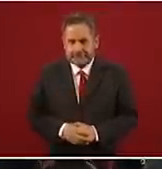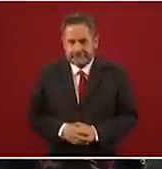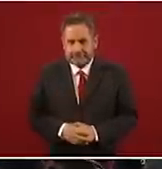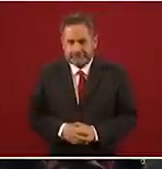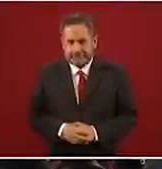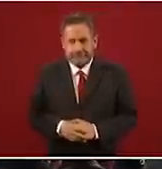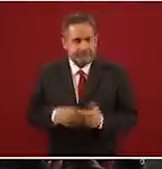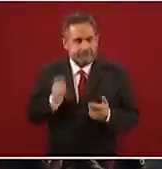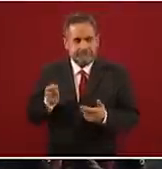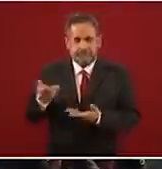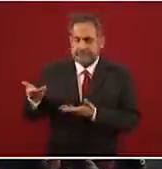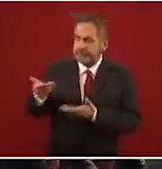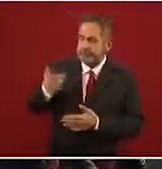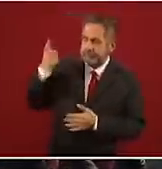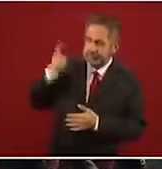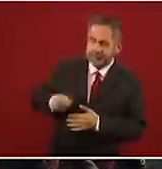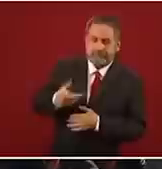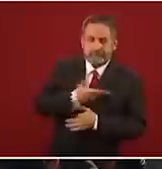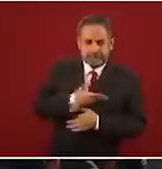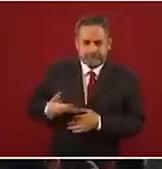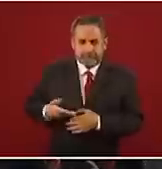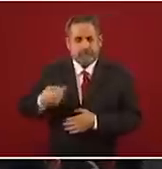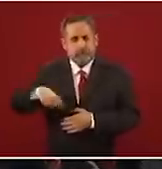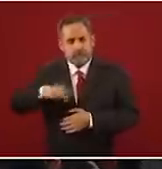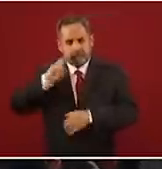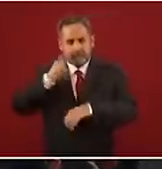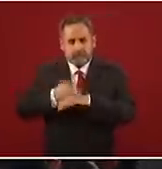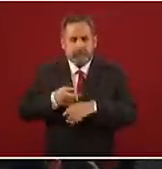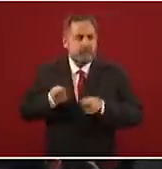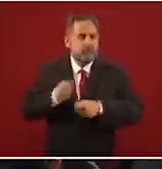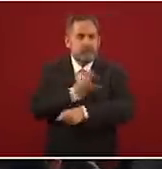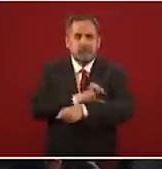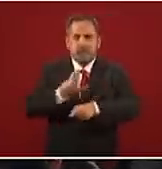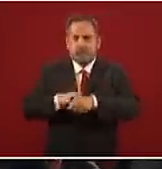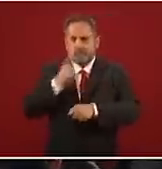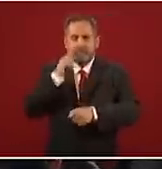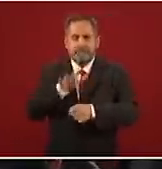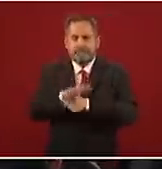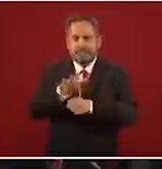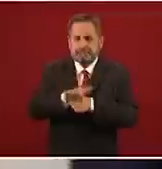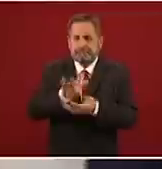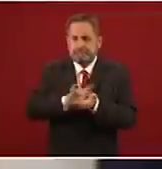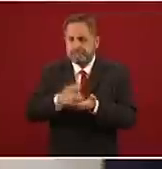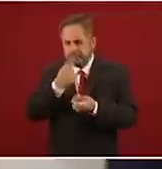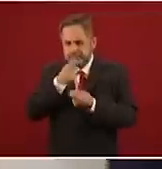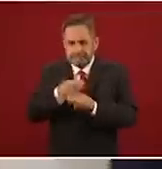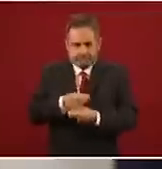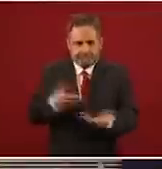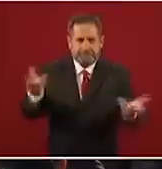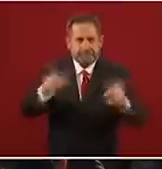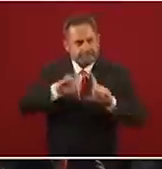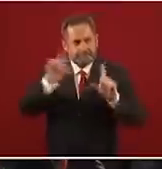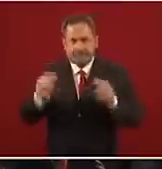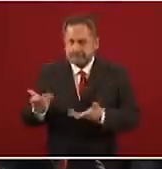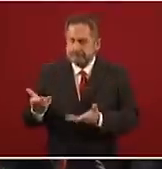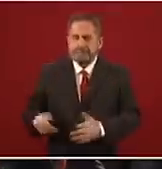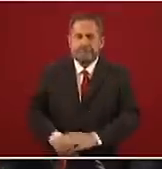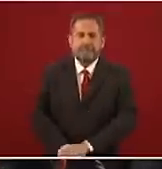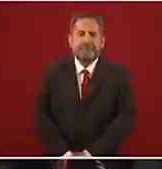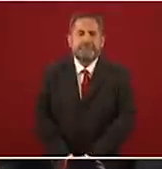Bueno, como nos dio la indicación el presidente, estamos a cargo de la coordinación de abasto de medicamentos a nivel nacional.